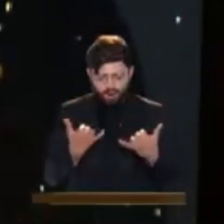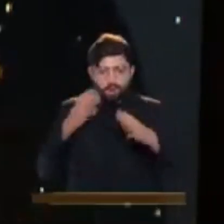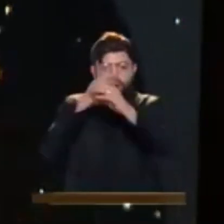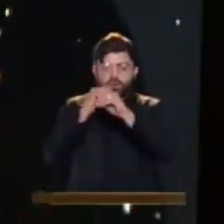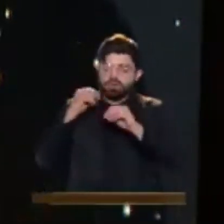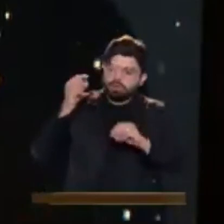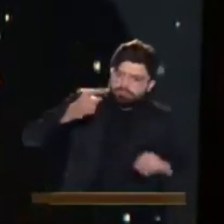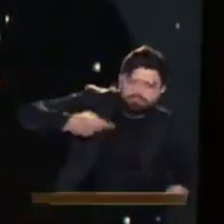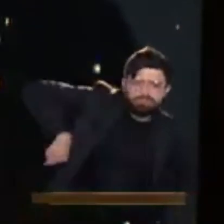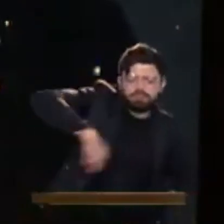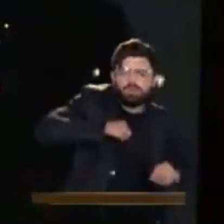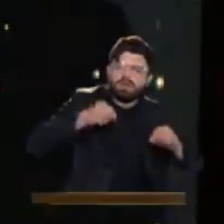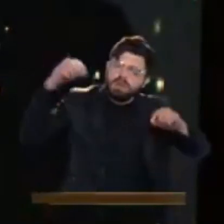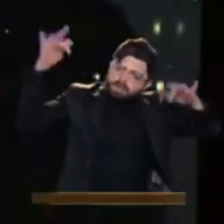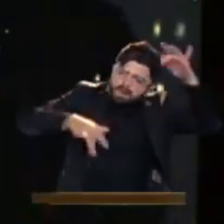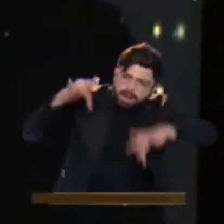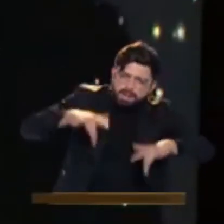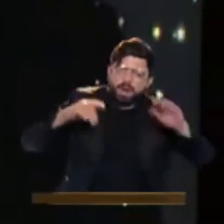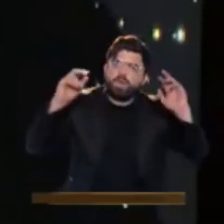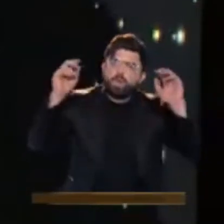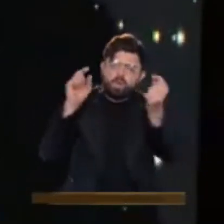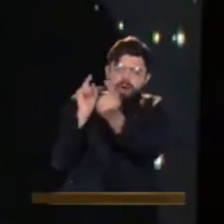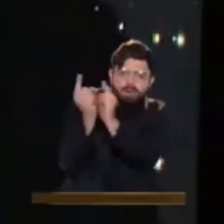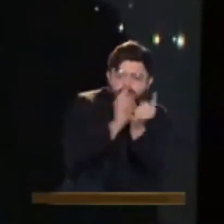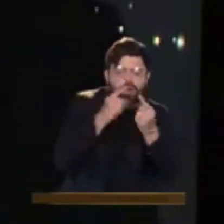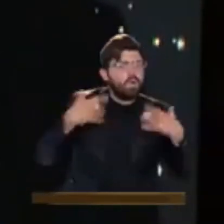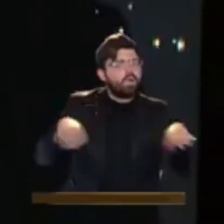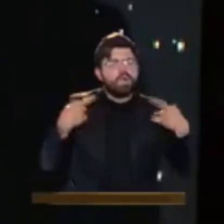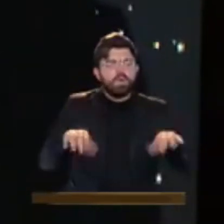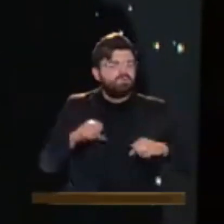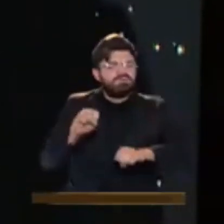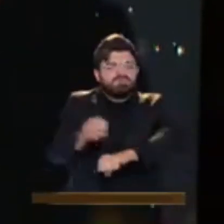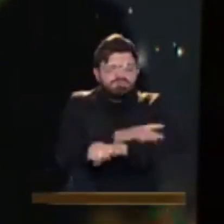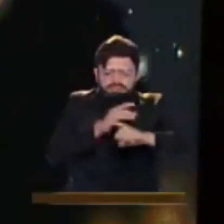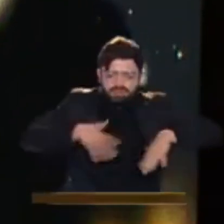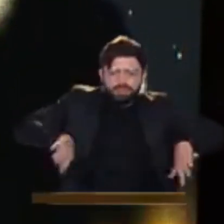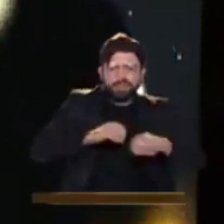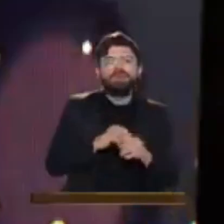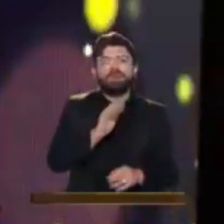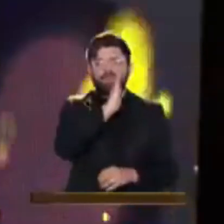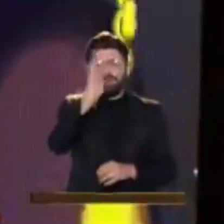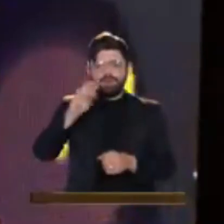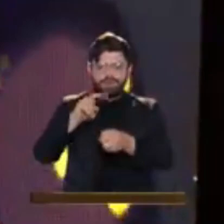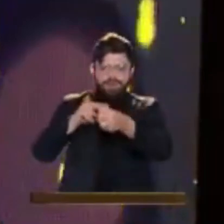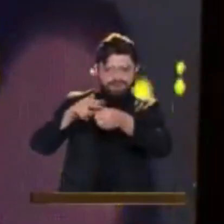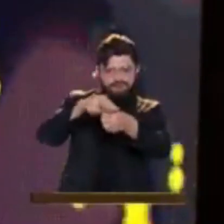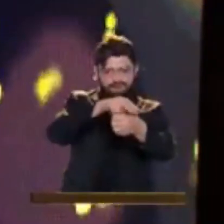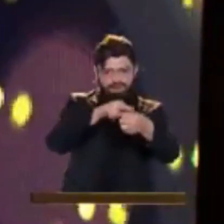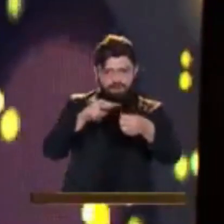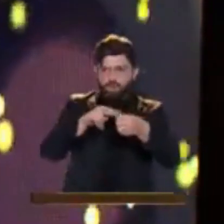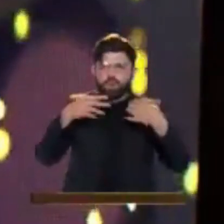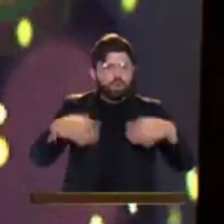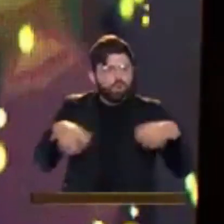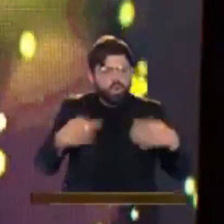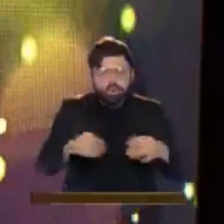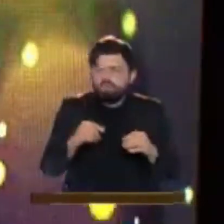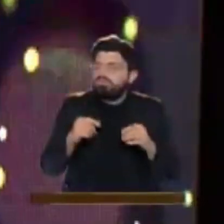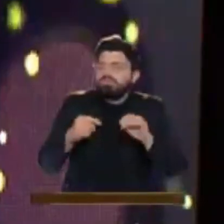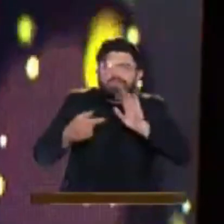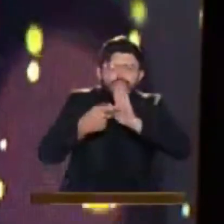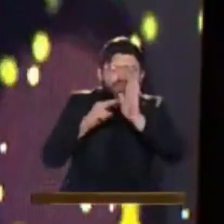nos reunimos en un espacio tan significativo como es la Biblioteca Virgilio Barco, un lugar que simboliza el